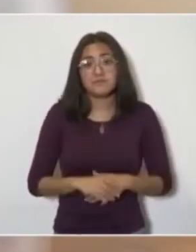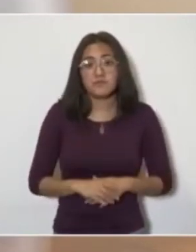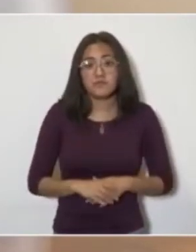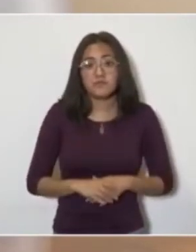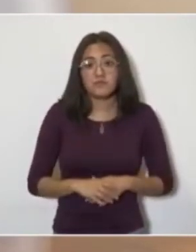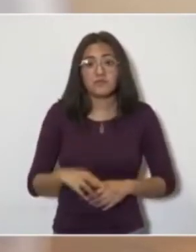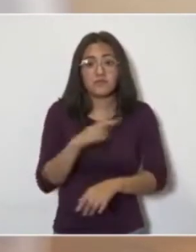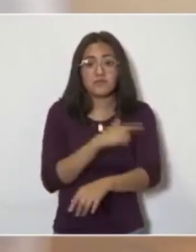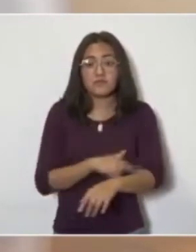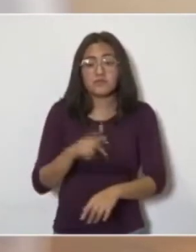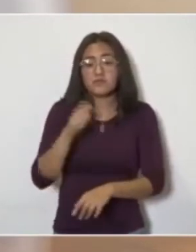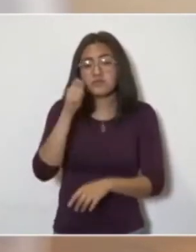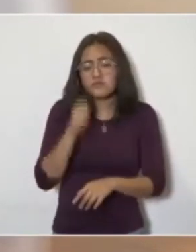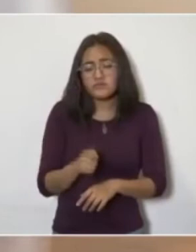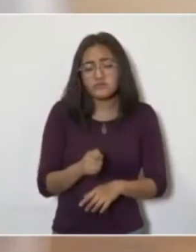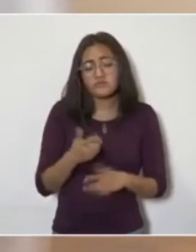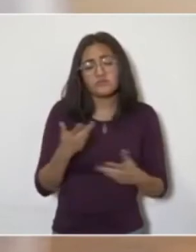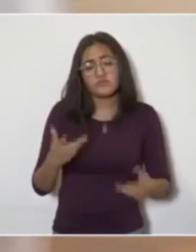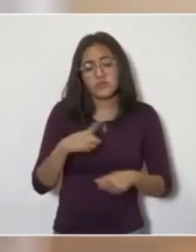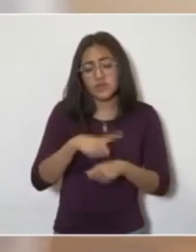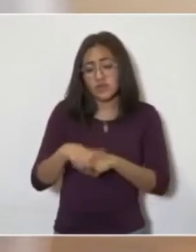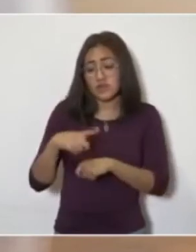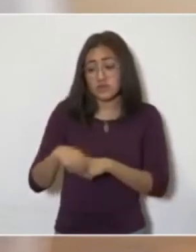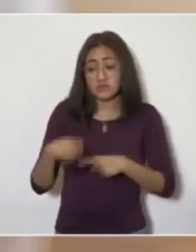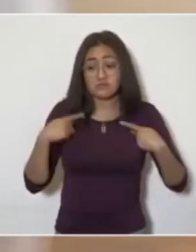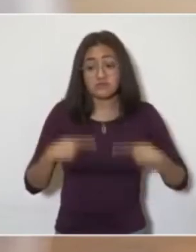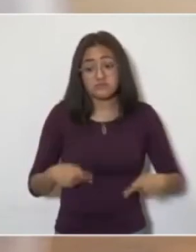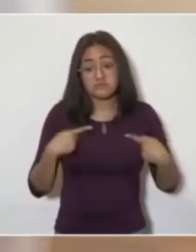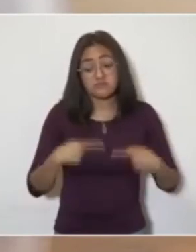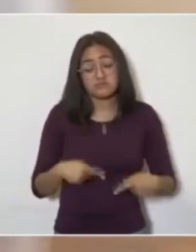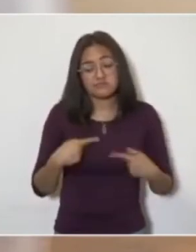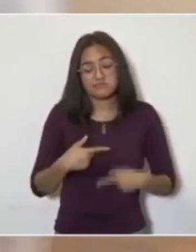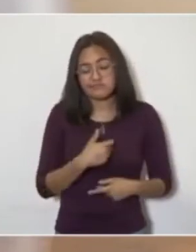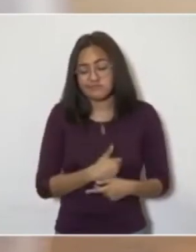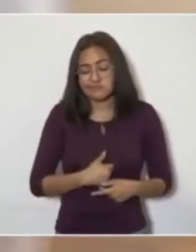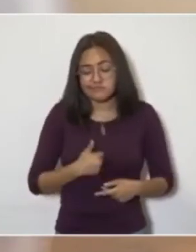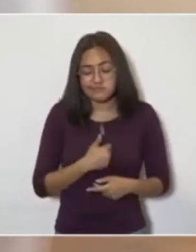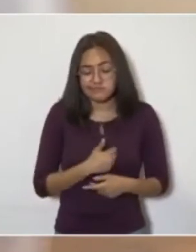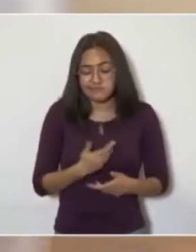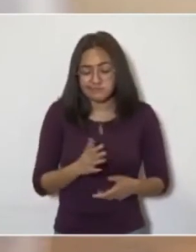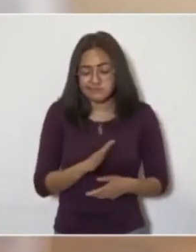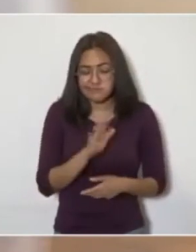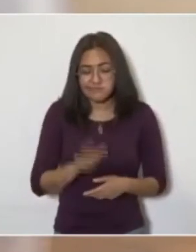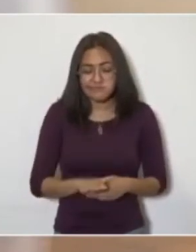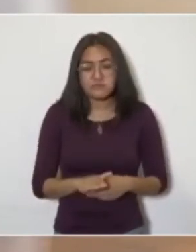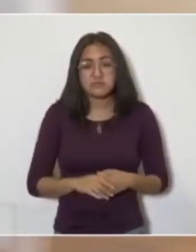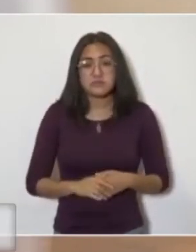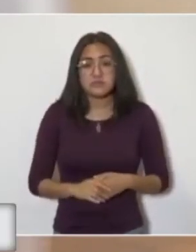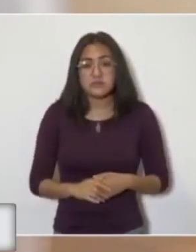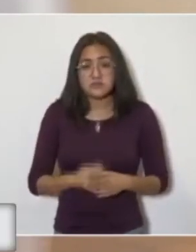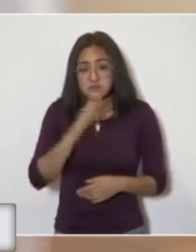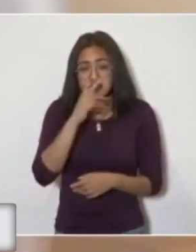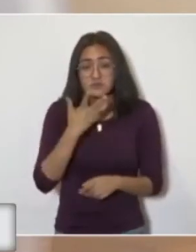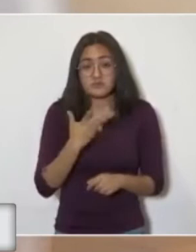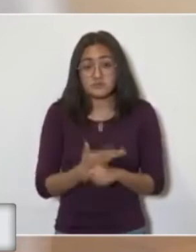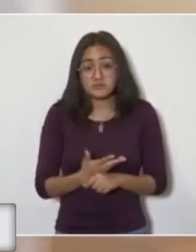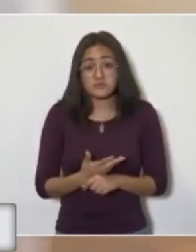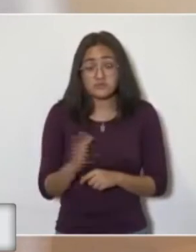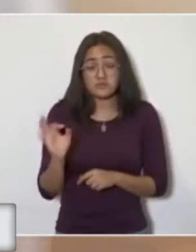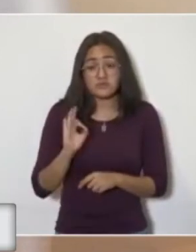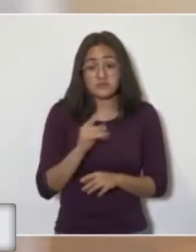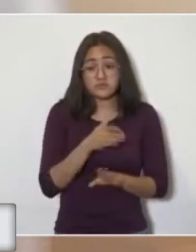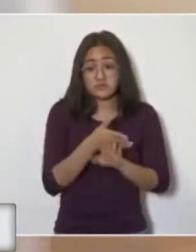reparación del daño a las víctimas y responsabilidades penales